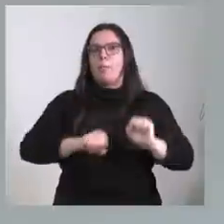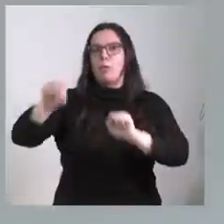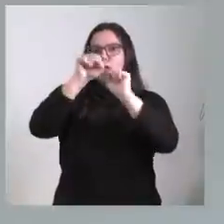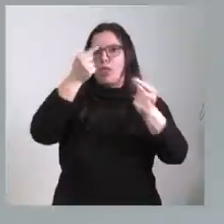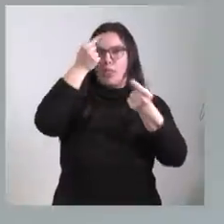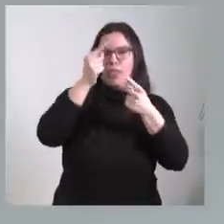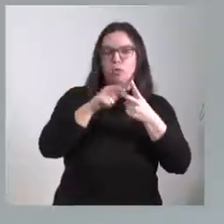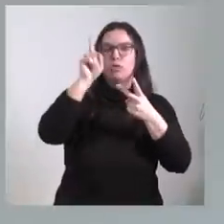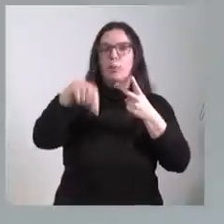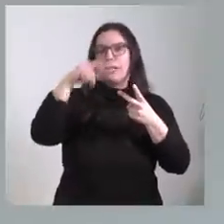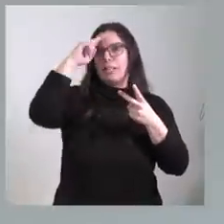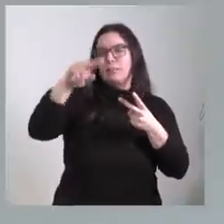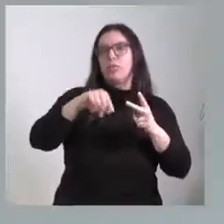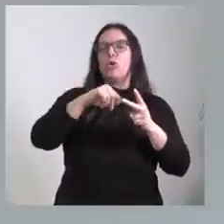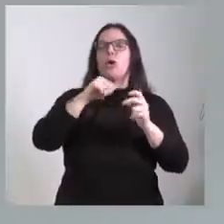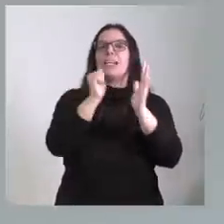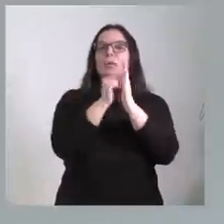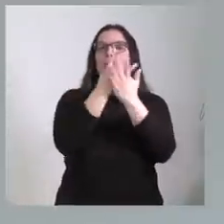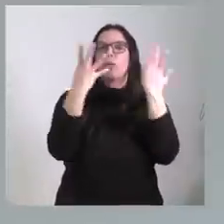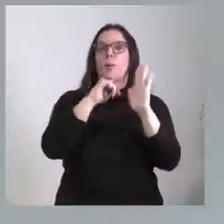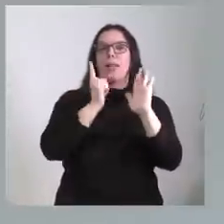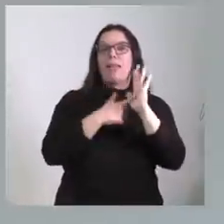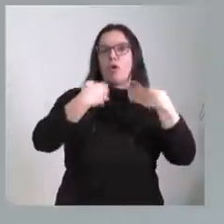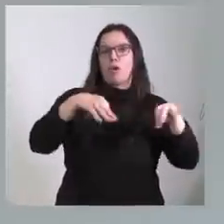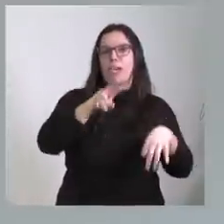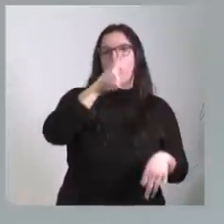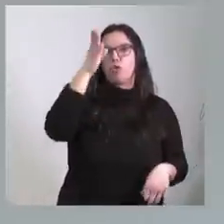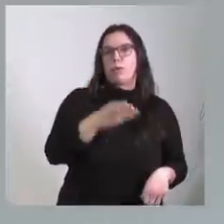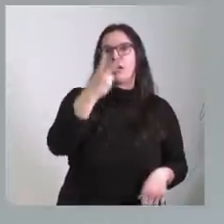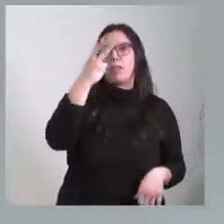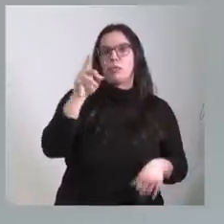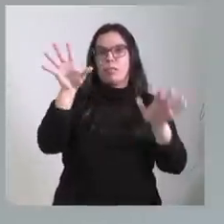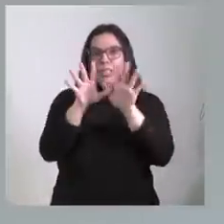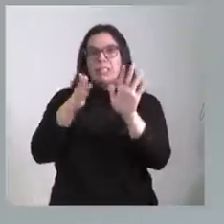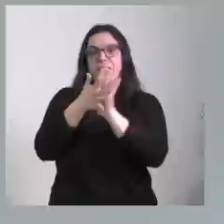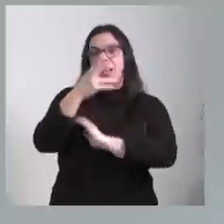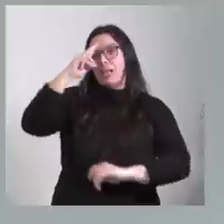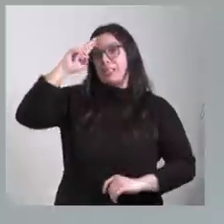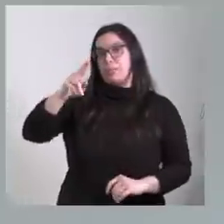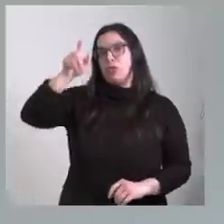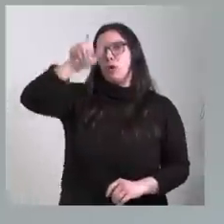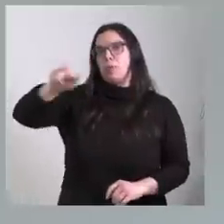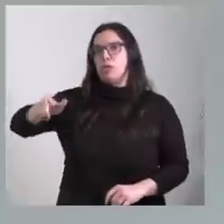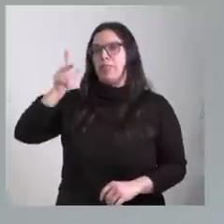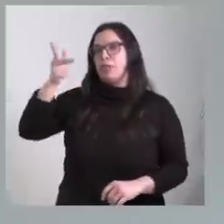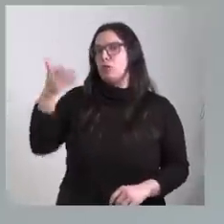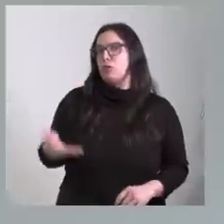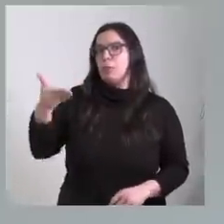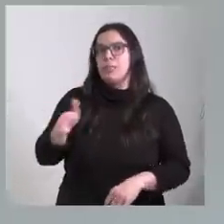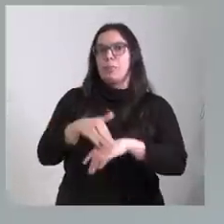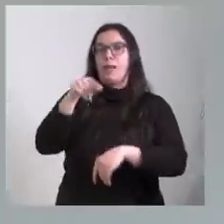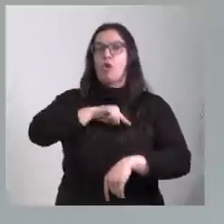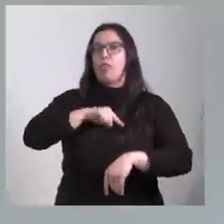de la Ley orgánica dos/2010 que prevé el respeto al derecho fundamental a la objeción de conciencia